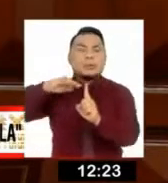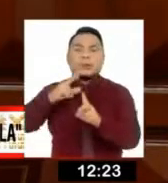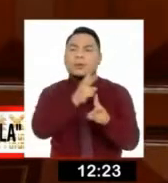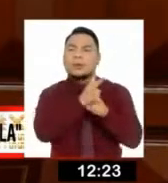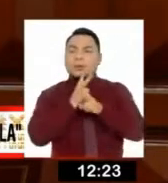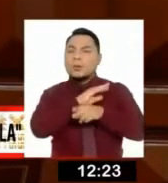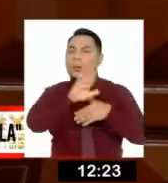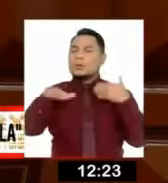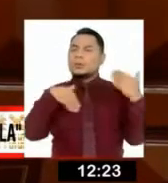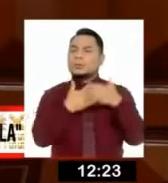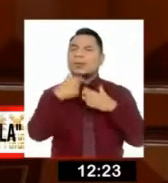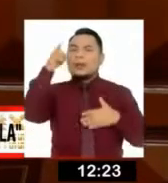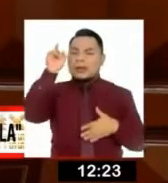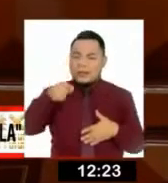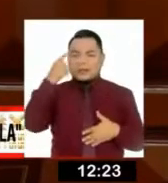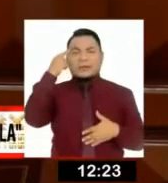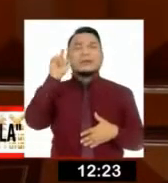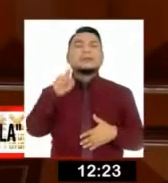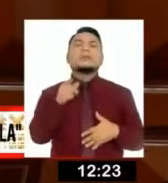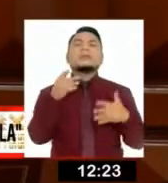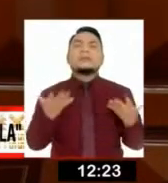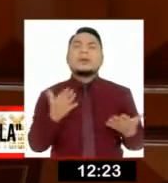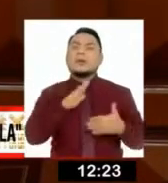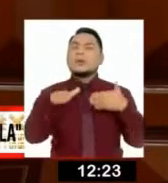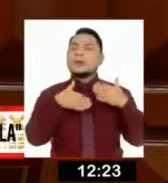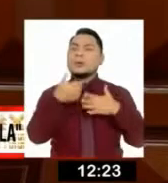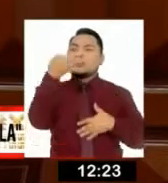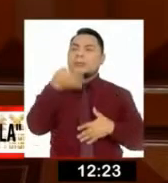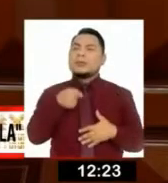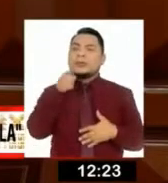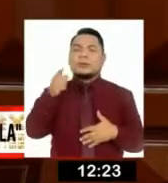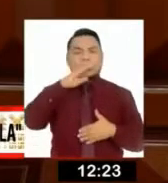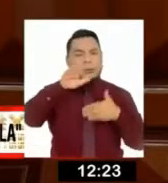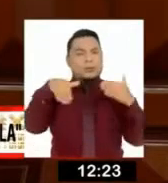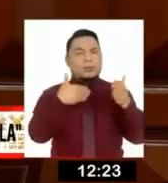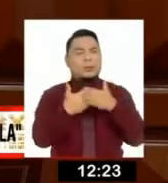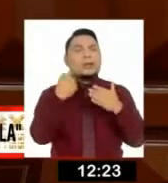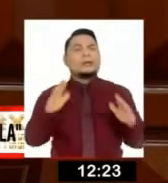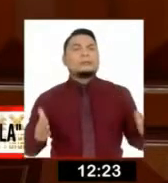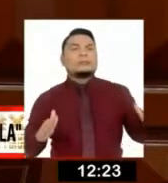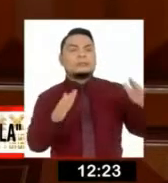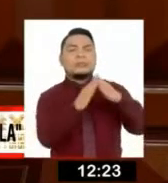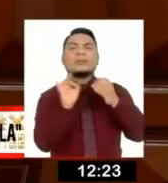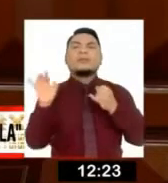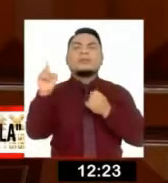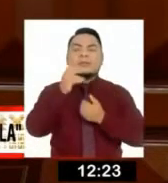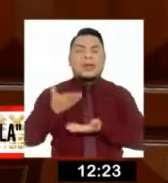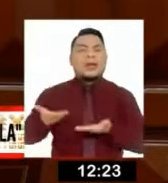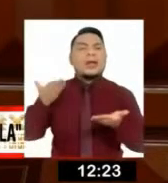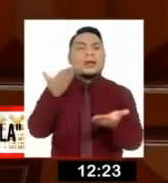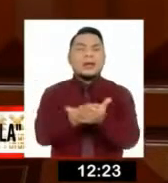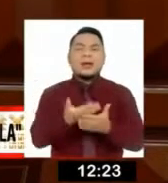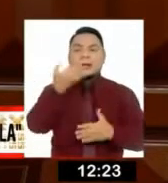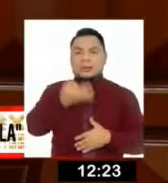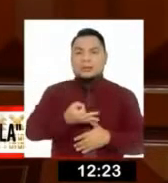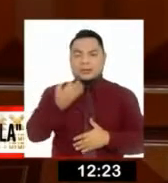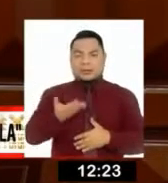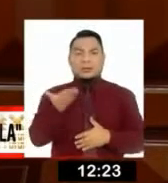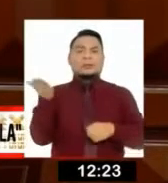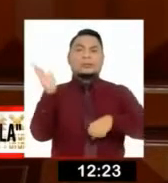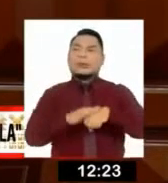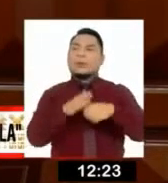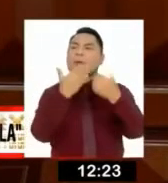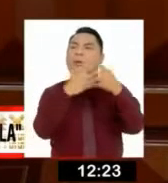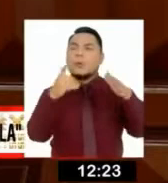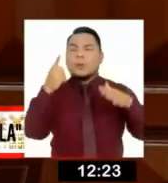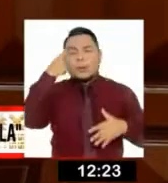Toda intervención debe cuantificar certeramente el cierre de minas y otorgar garantías reales sobre